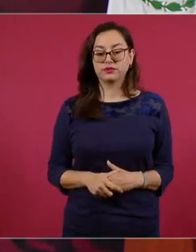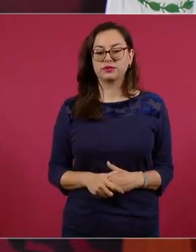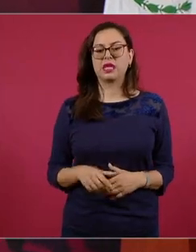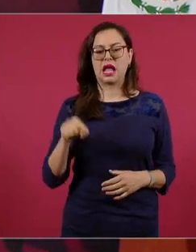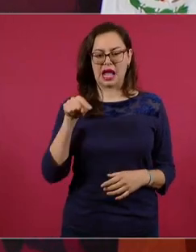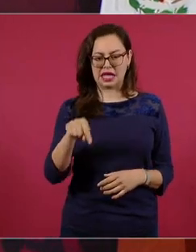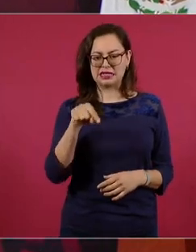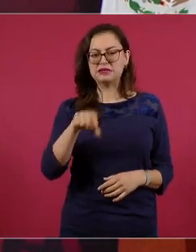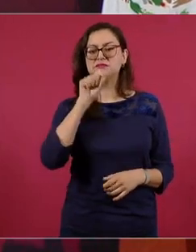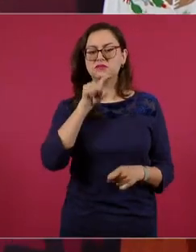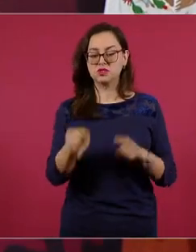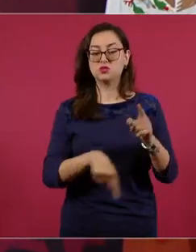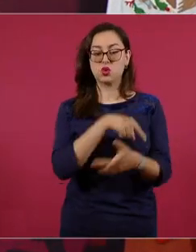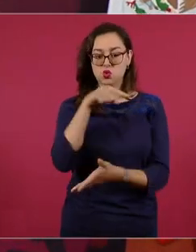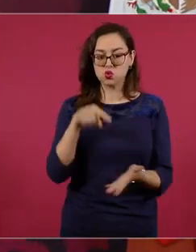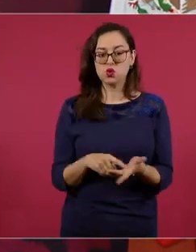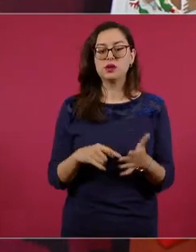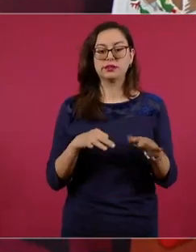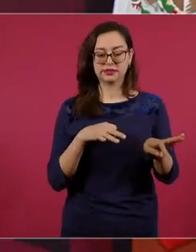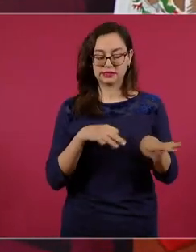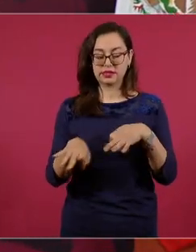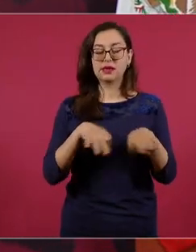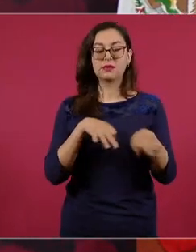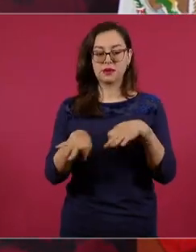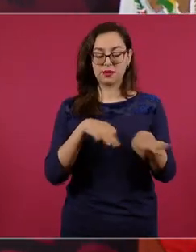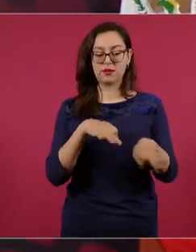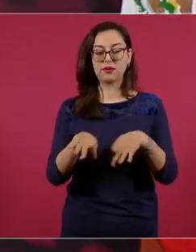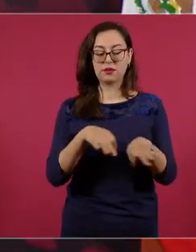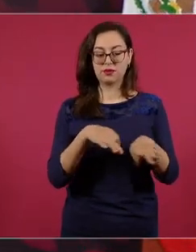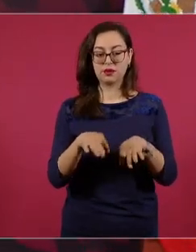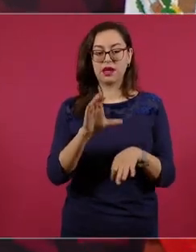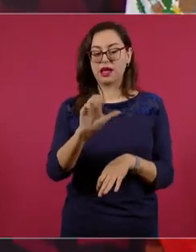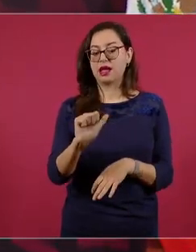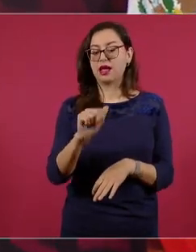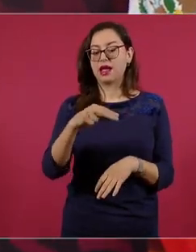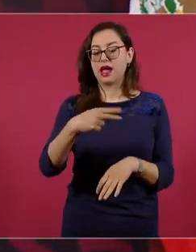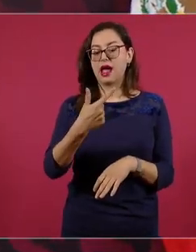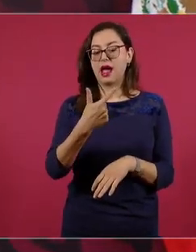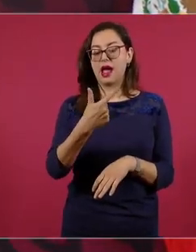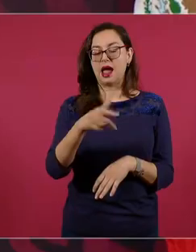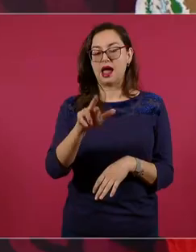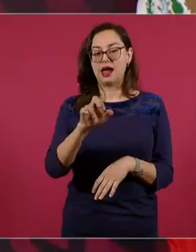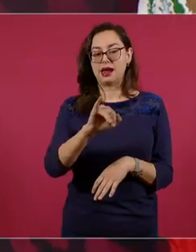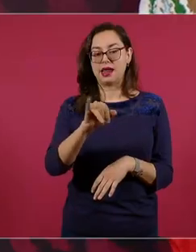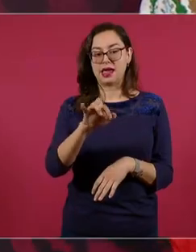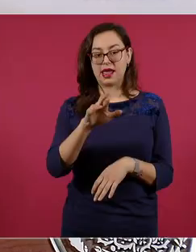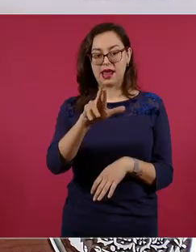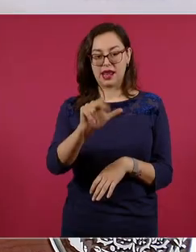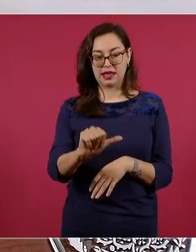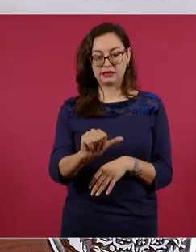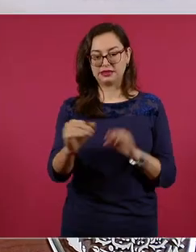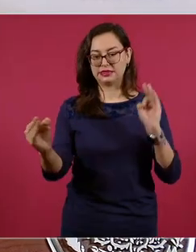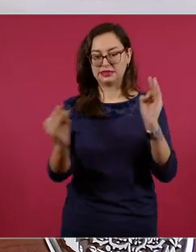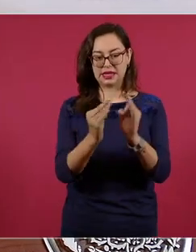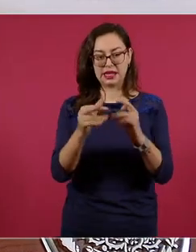Cangrejera, ahí cerca del cruce del río,